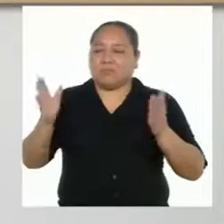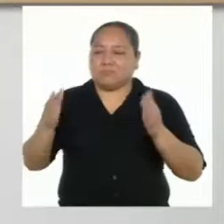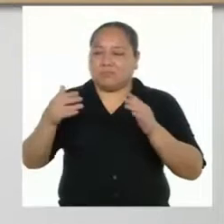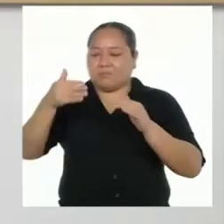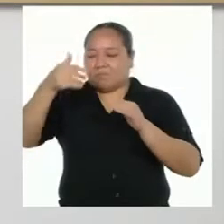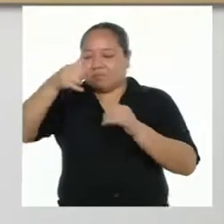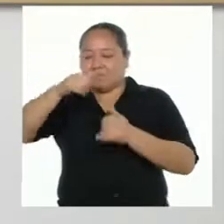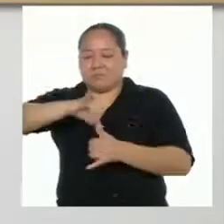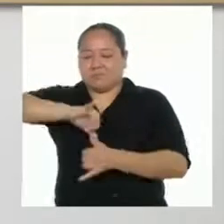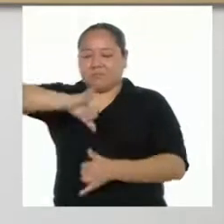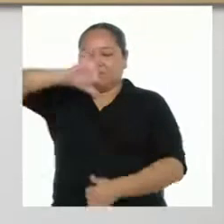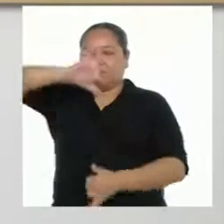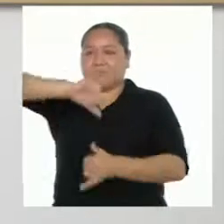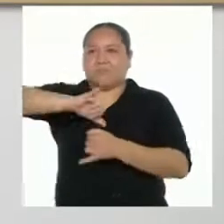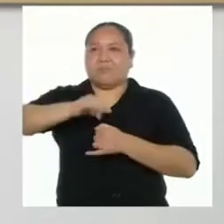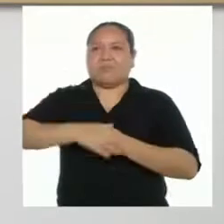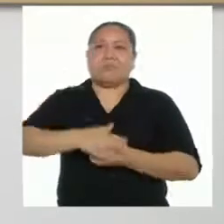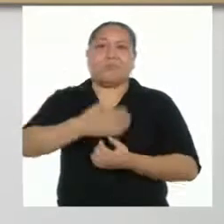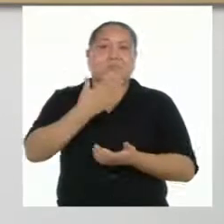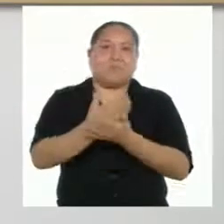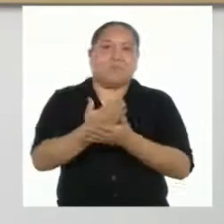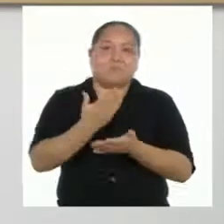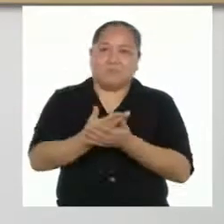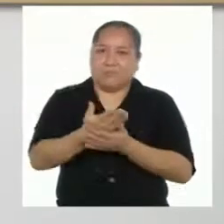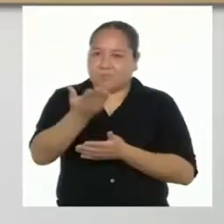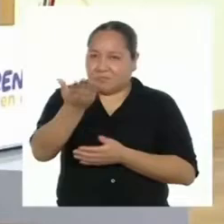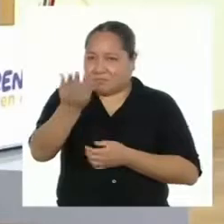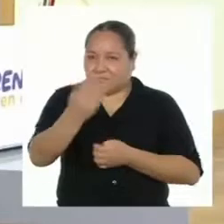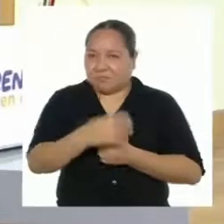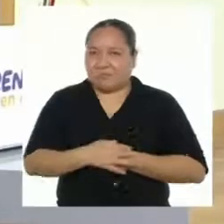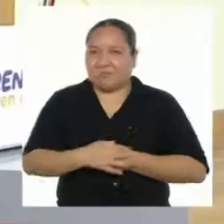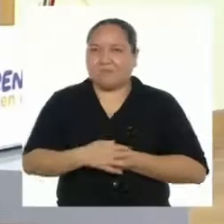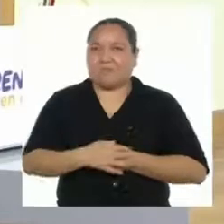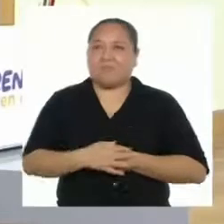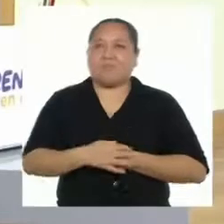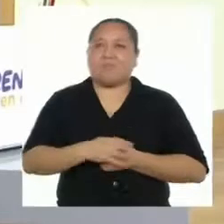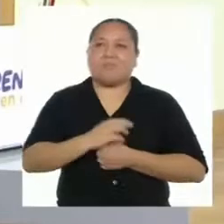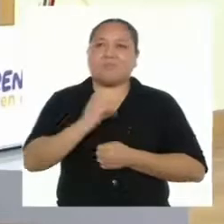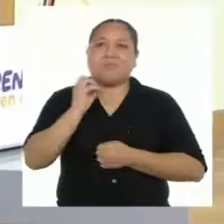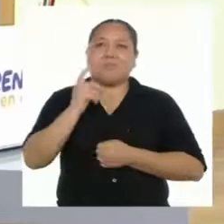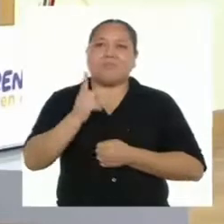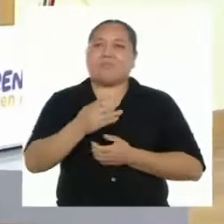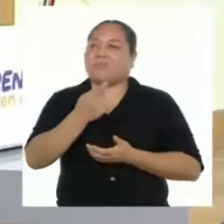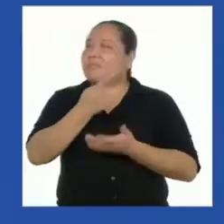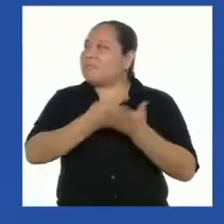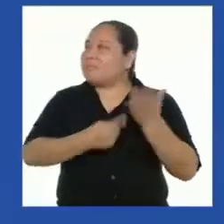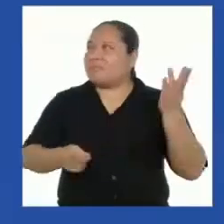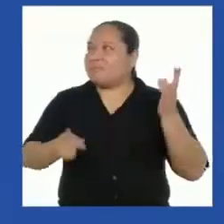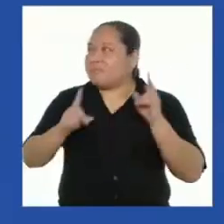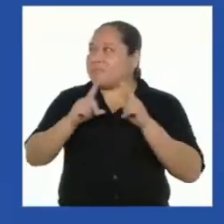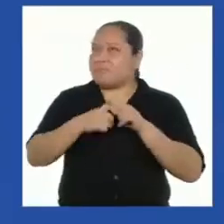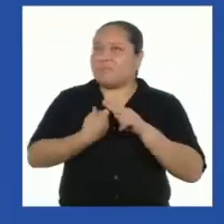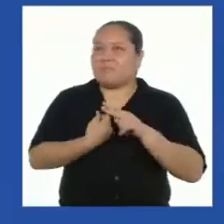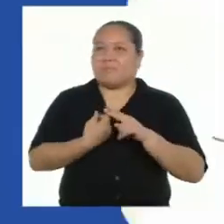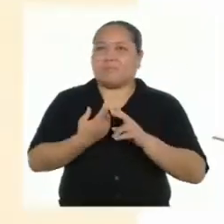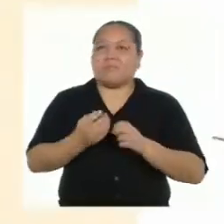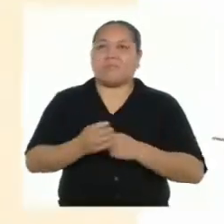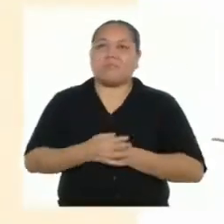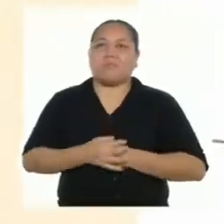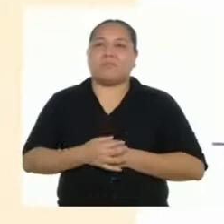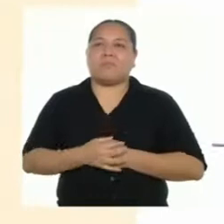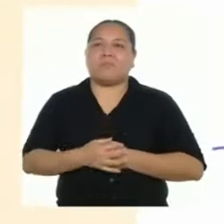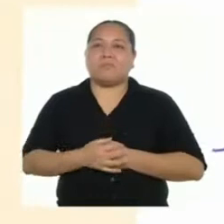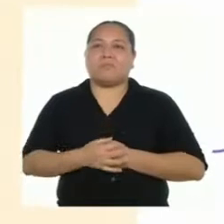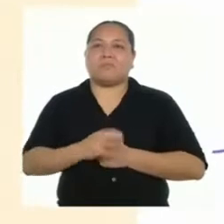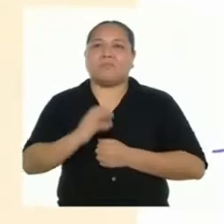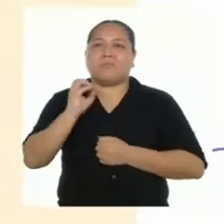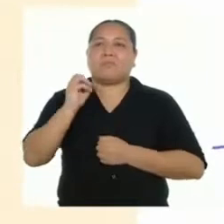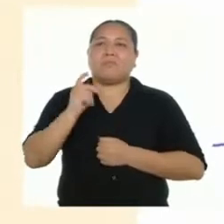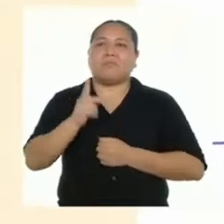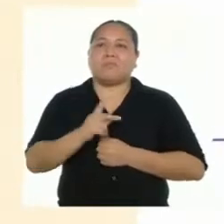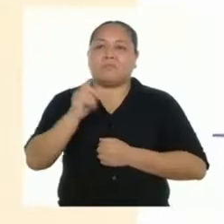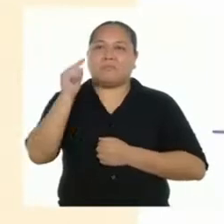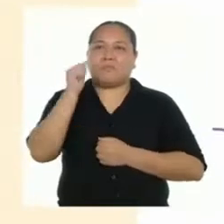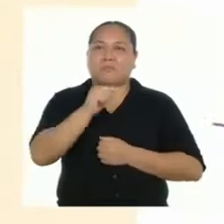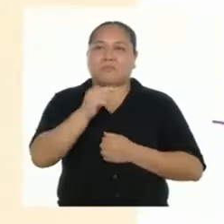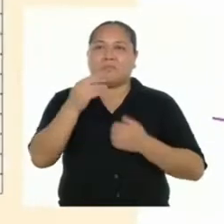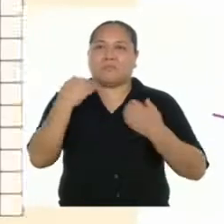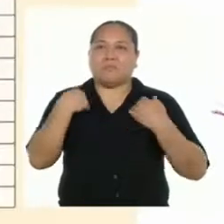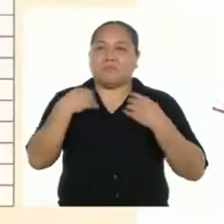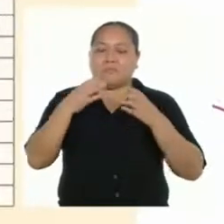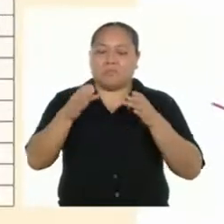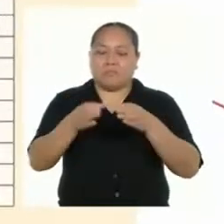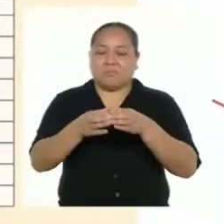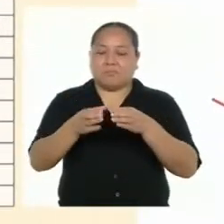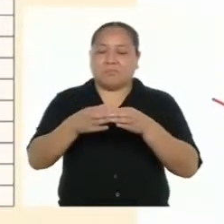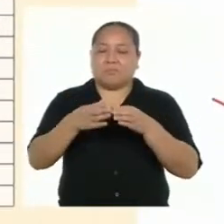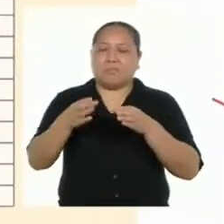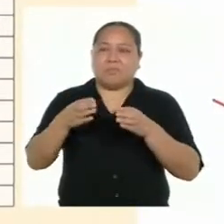nueva conjetura. Vamos a comprobarla, ¿te parece? Claro, ¿con qué empezamos? Bueno, aquí tenemos